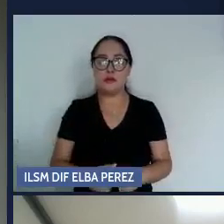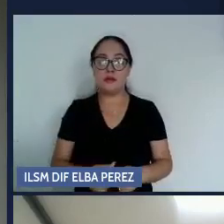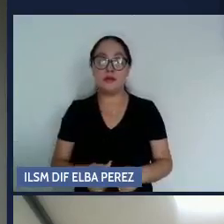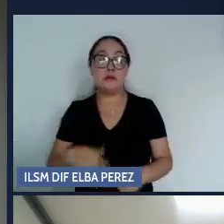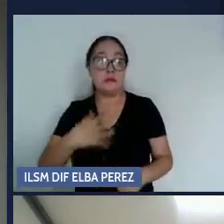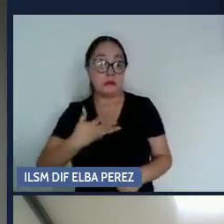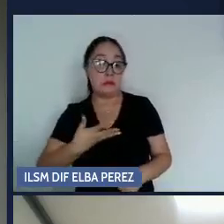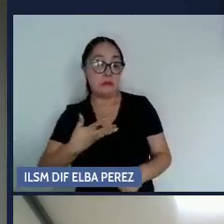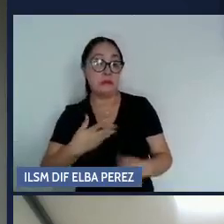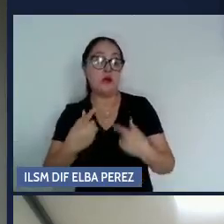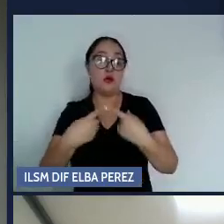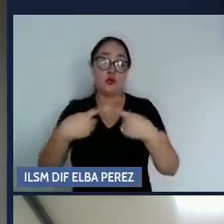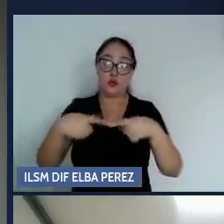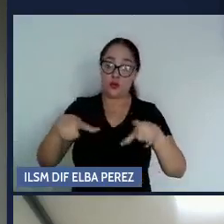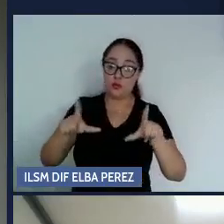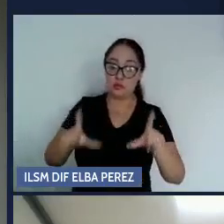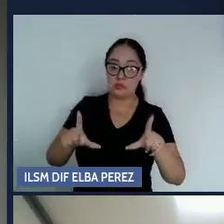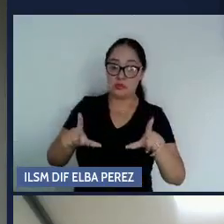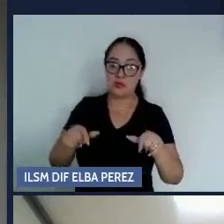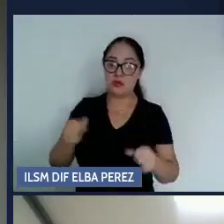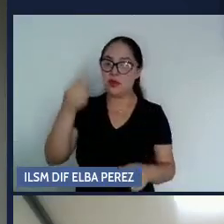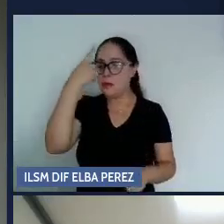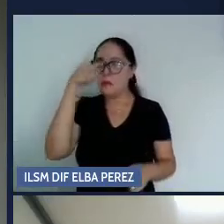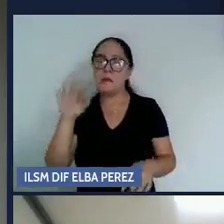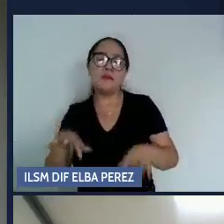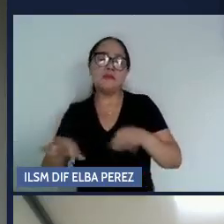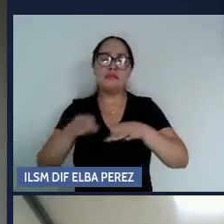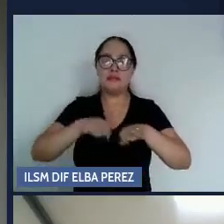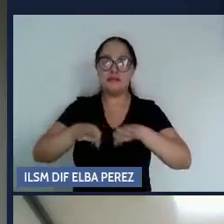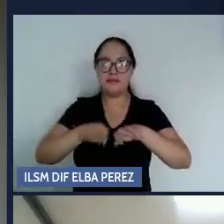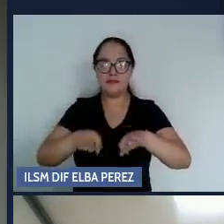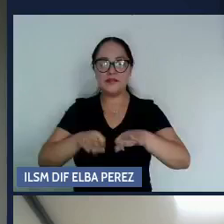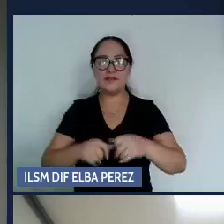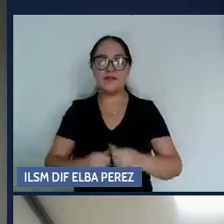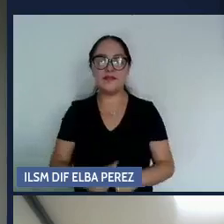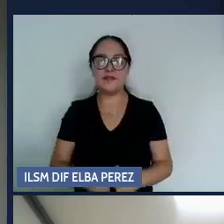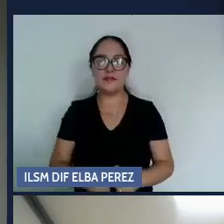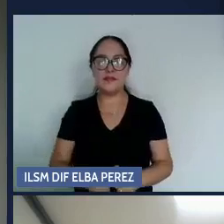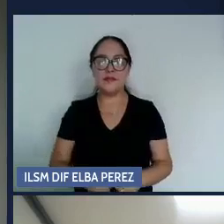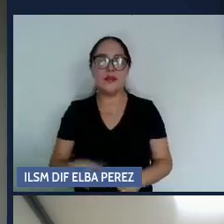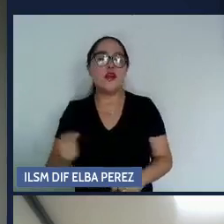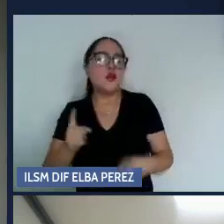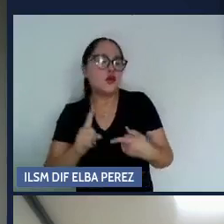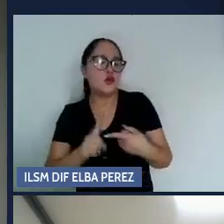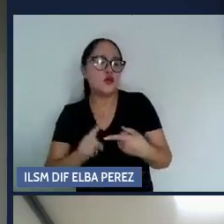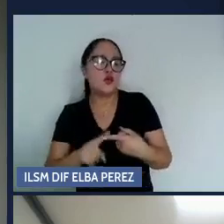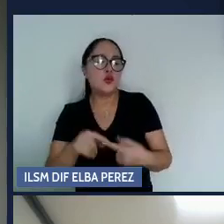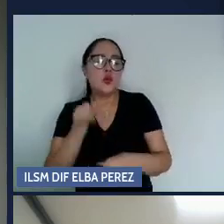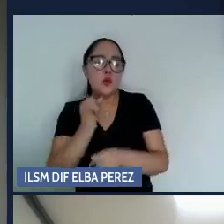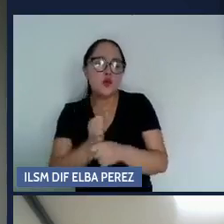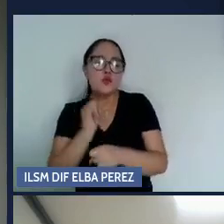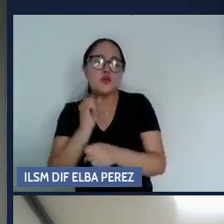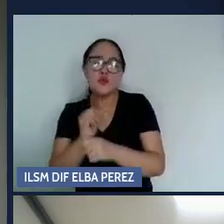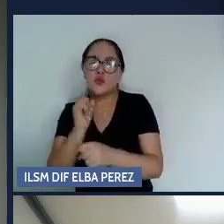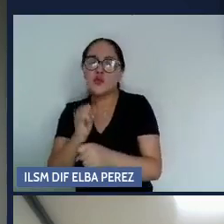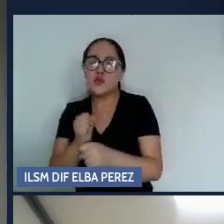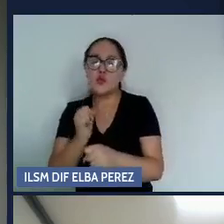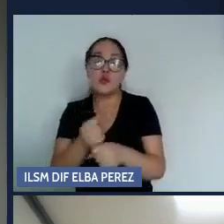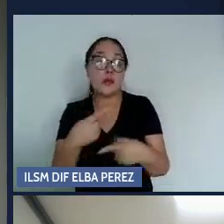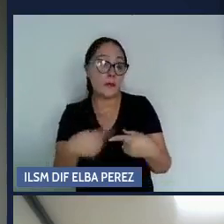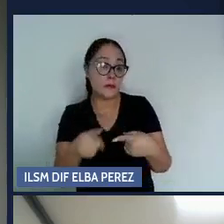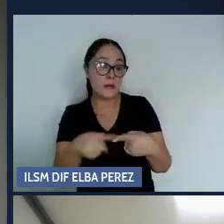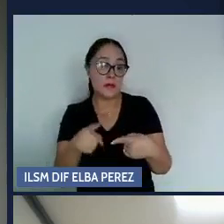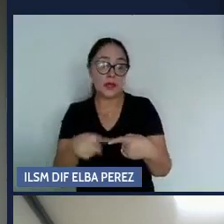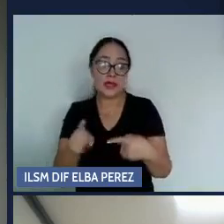como de gestión. Nuestra misión es el investigar y perseguir delitos electorales, pero delitos